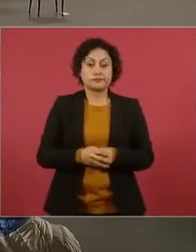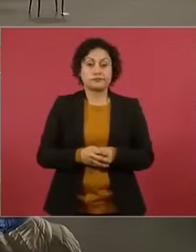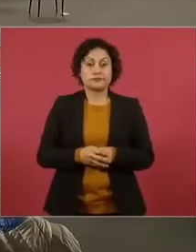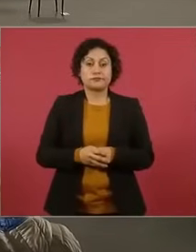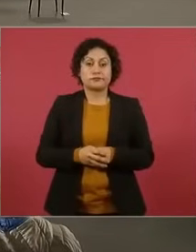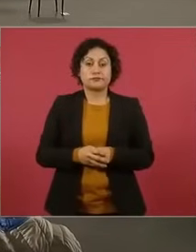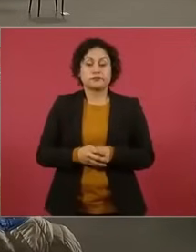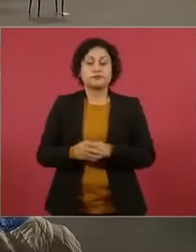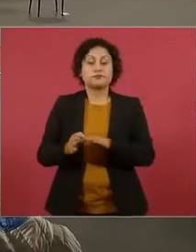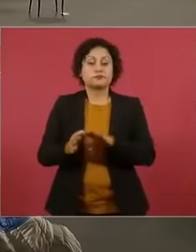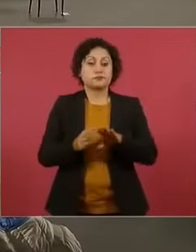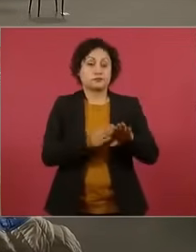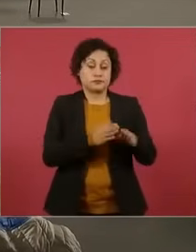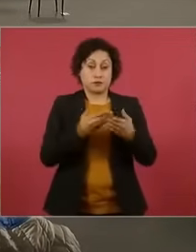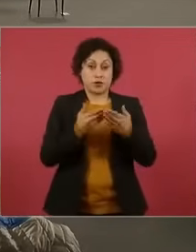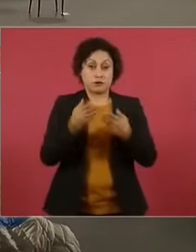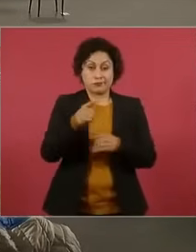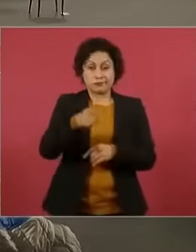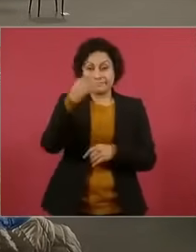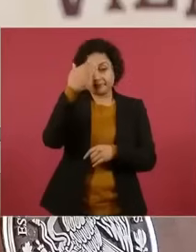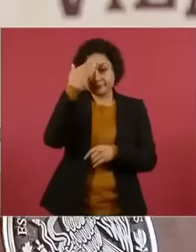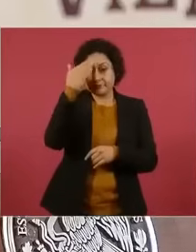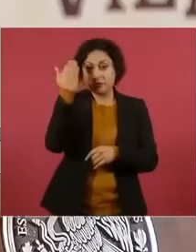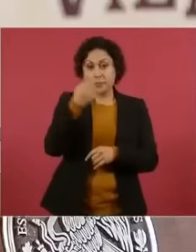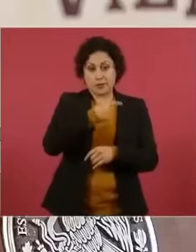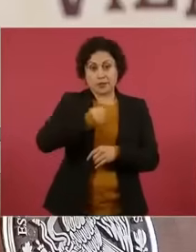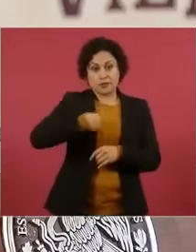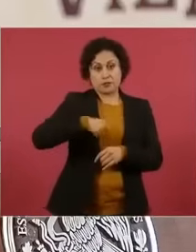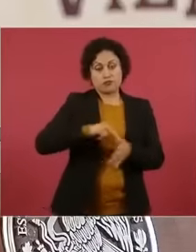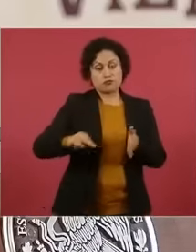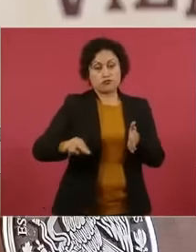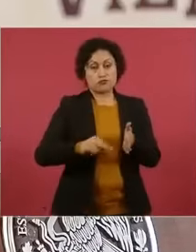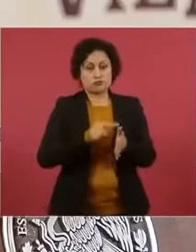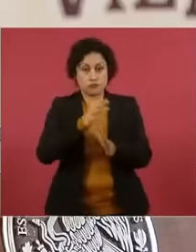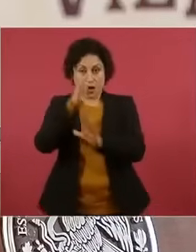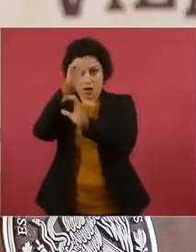Como ustedes saben, tenemos un convenio con la Fundación